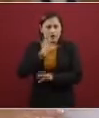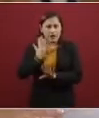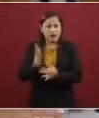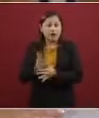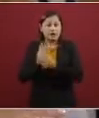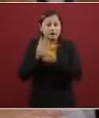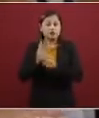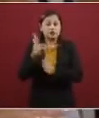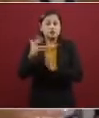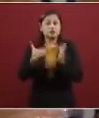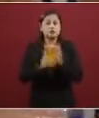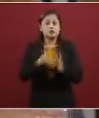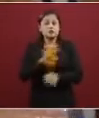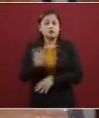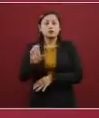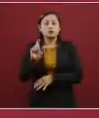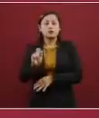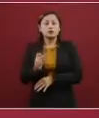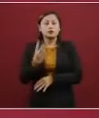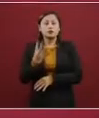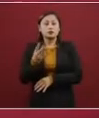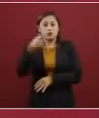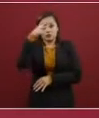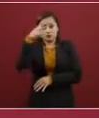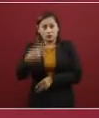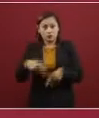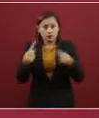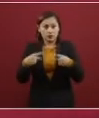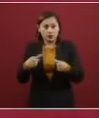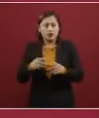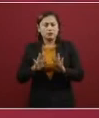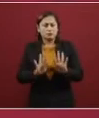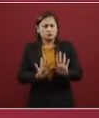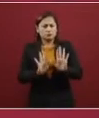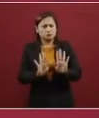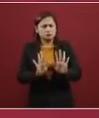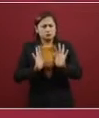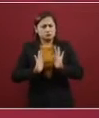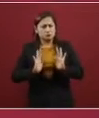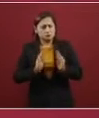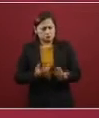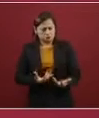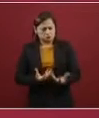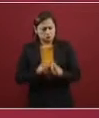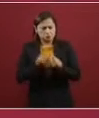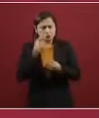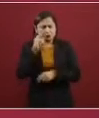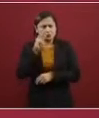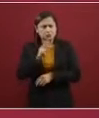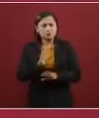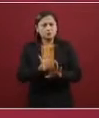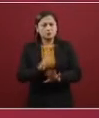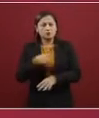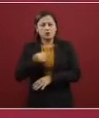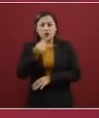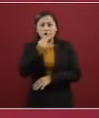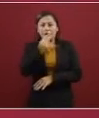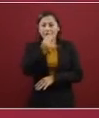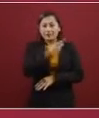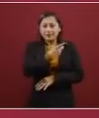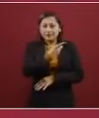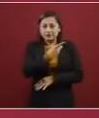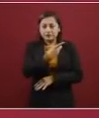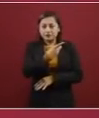524 mexicanos salvamos en los tramos viendo las vamos viendo a las yo no te voy a decir porque no me gusta